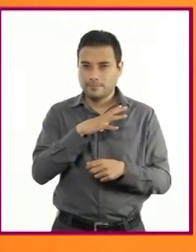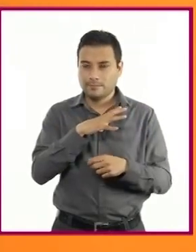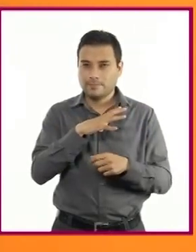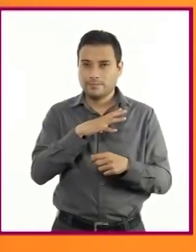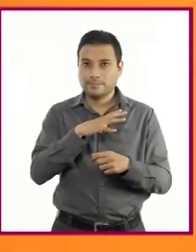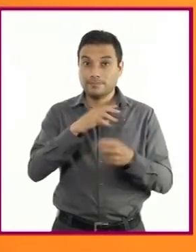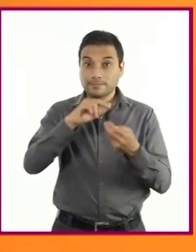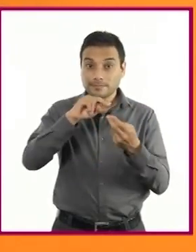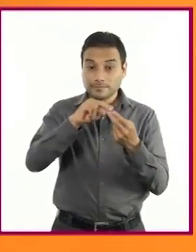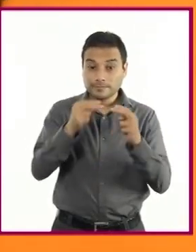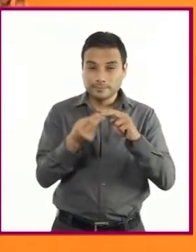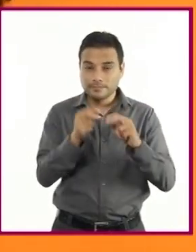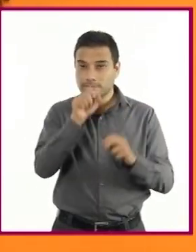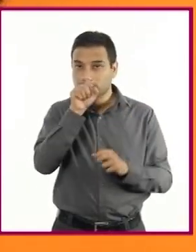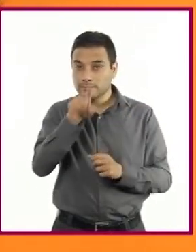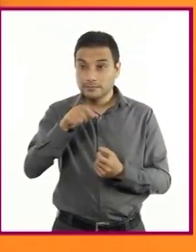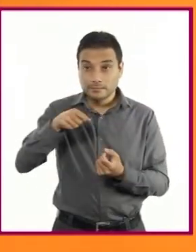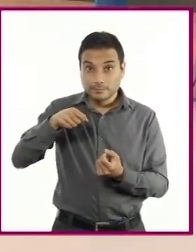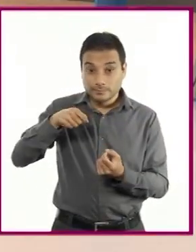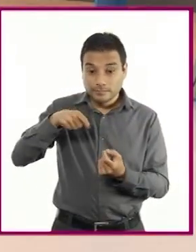movimientos.